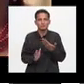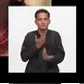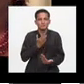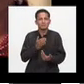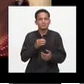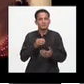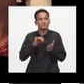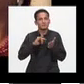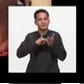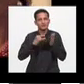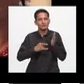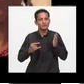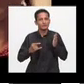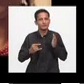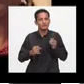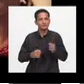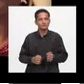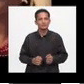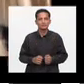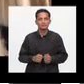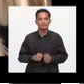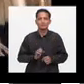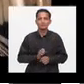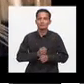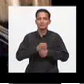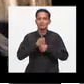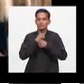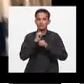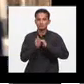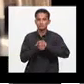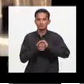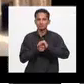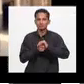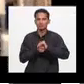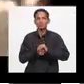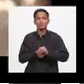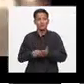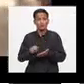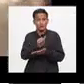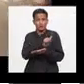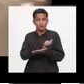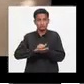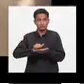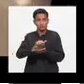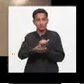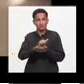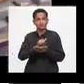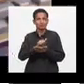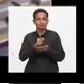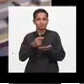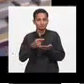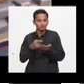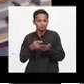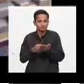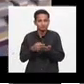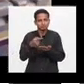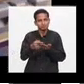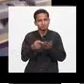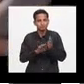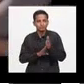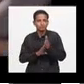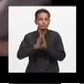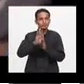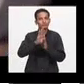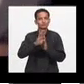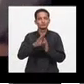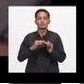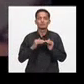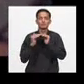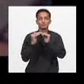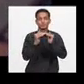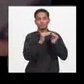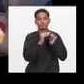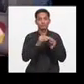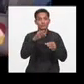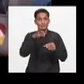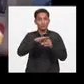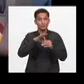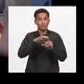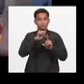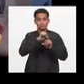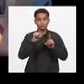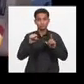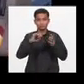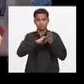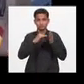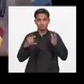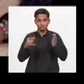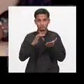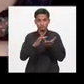simple seguro y secreto en las próximas elecciones Azu un paso más hacia la democracia del futuro el voto electrónico es un mecanismo